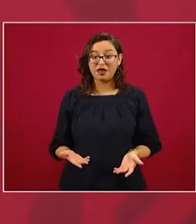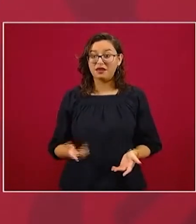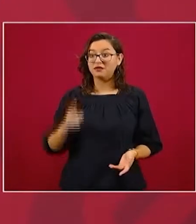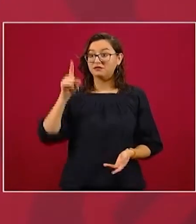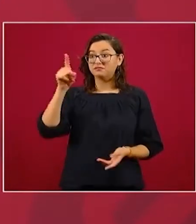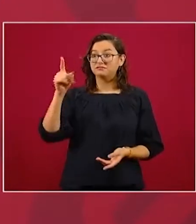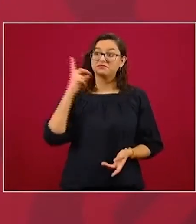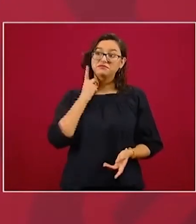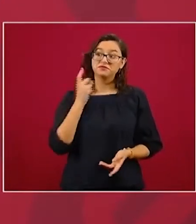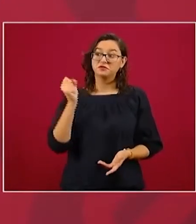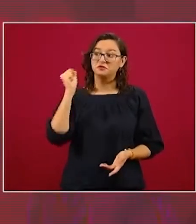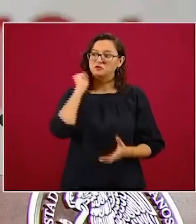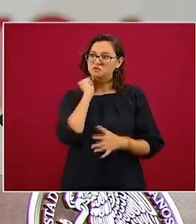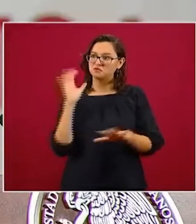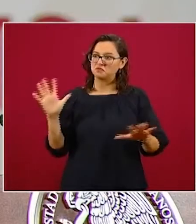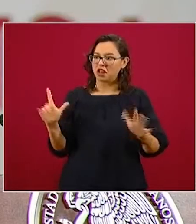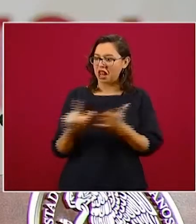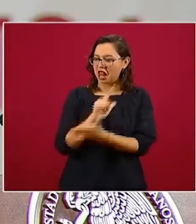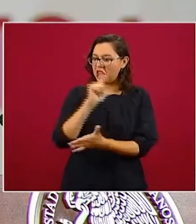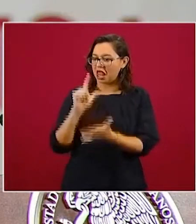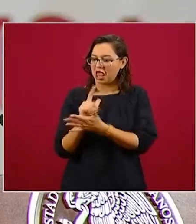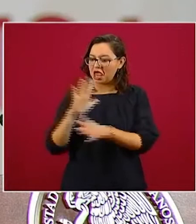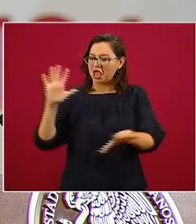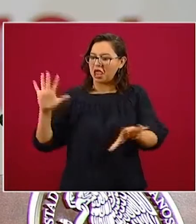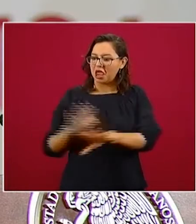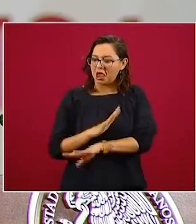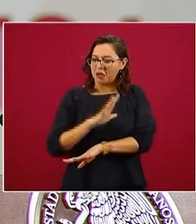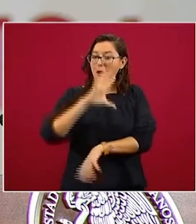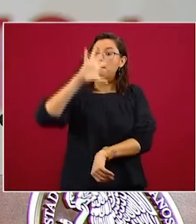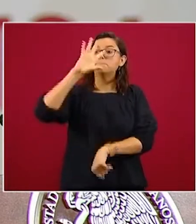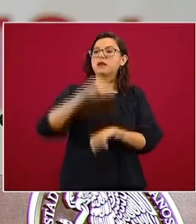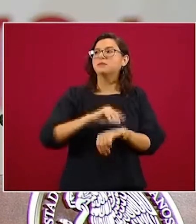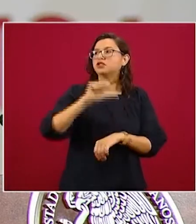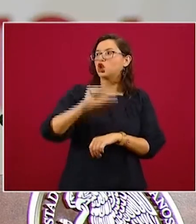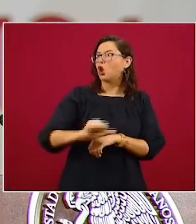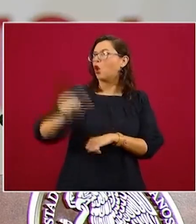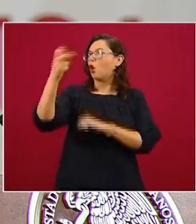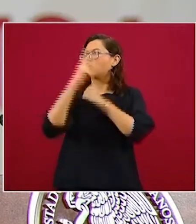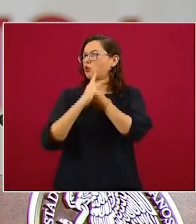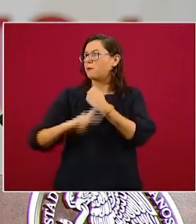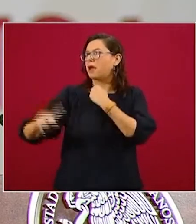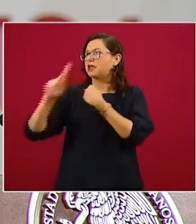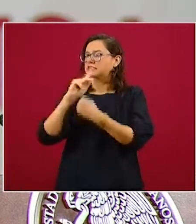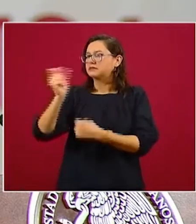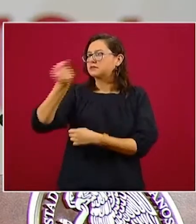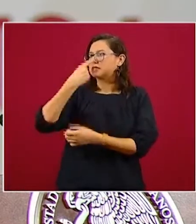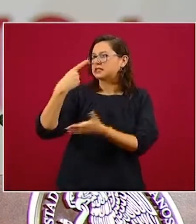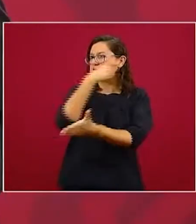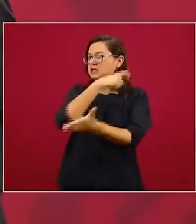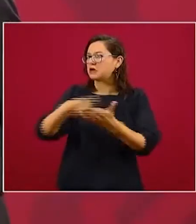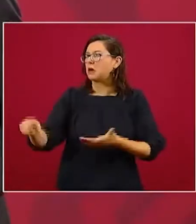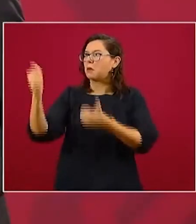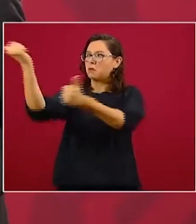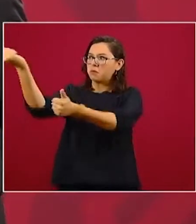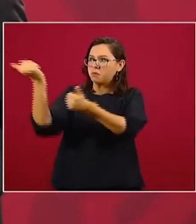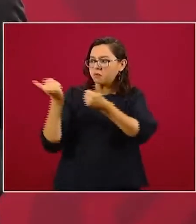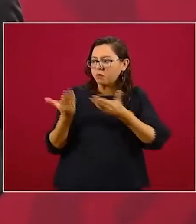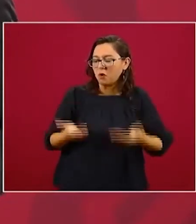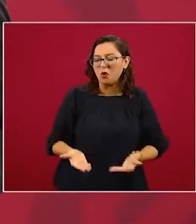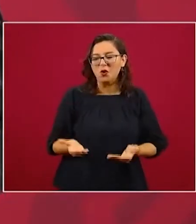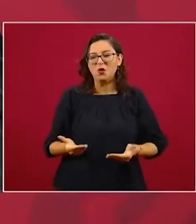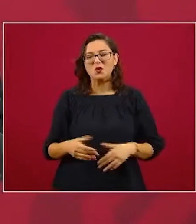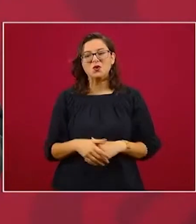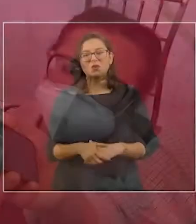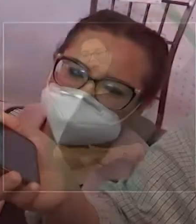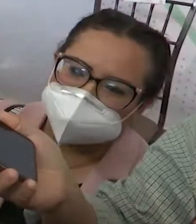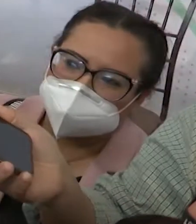seguridad y no se diga en cuestión de salud con la pandemia por el COVID-19. Sin embargo, el presidente prefiere enfocarse en temas como el del avión